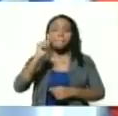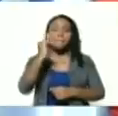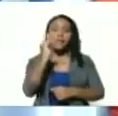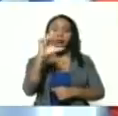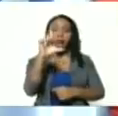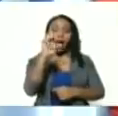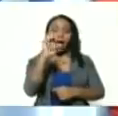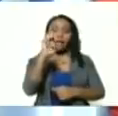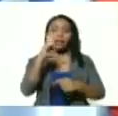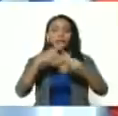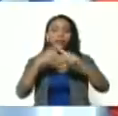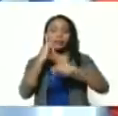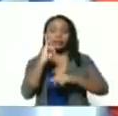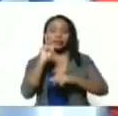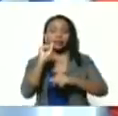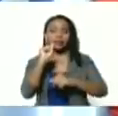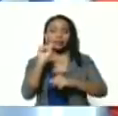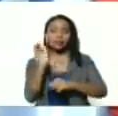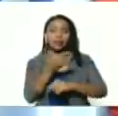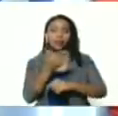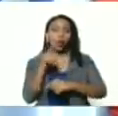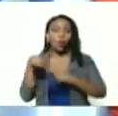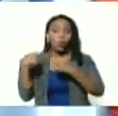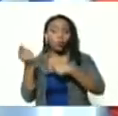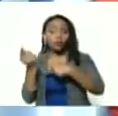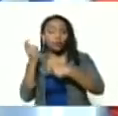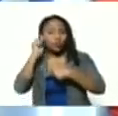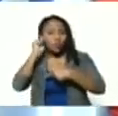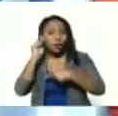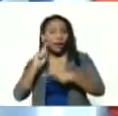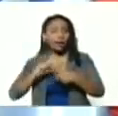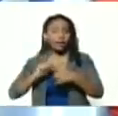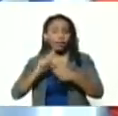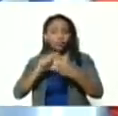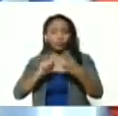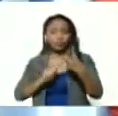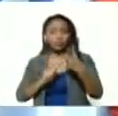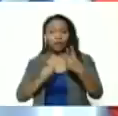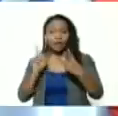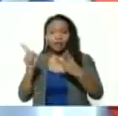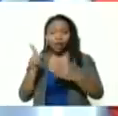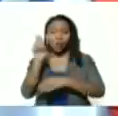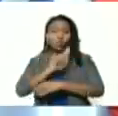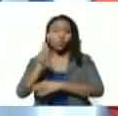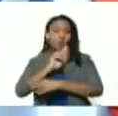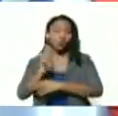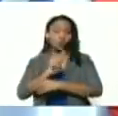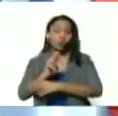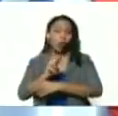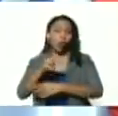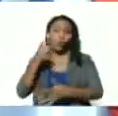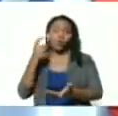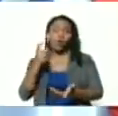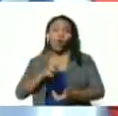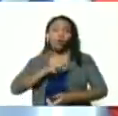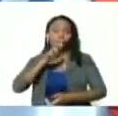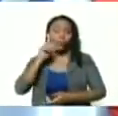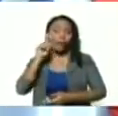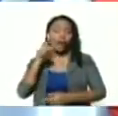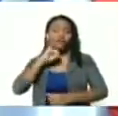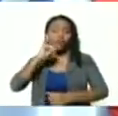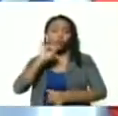Rondón se les imputaron los delitos de peculado doloso propio y uso indebido de la